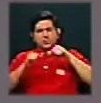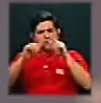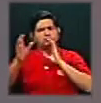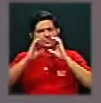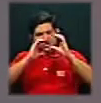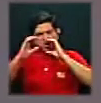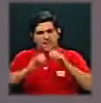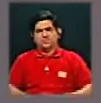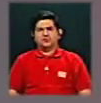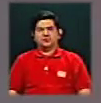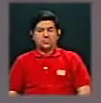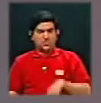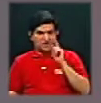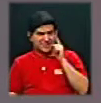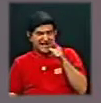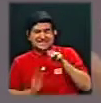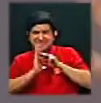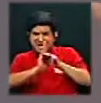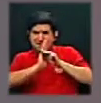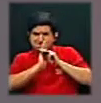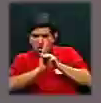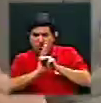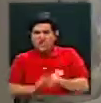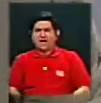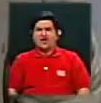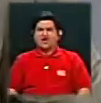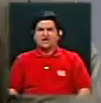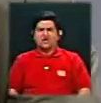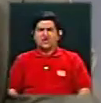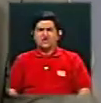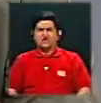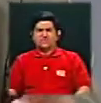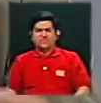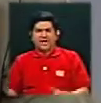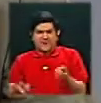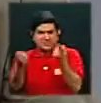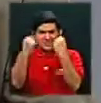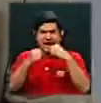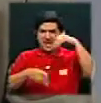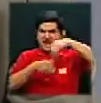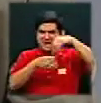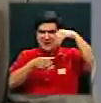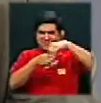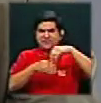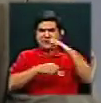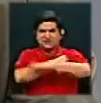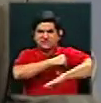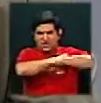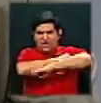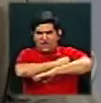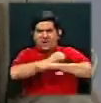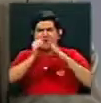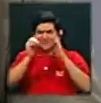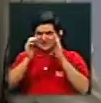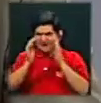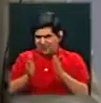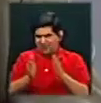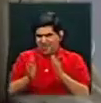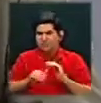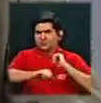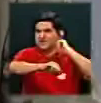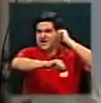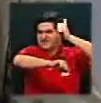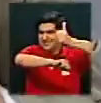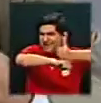conversación, si ese modelo de atracción de inversión extranjera se